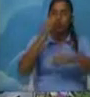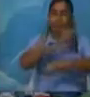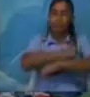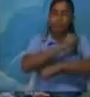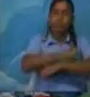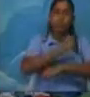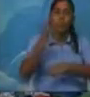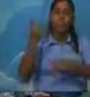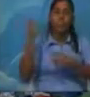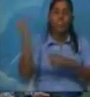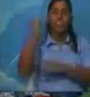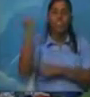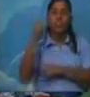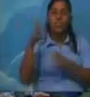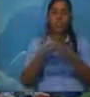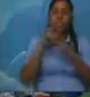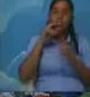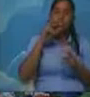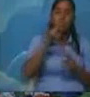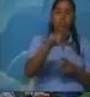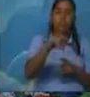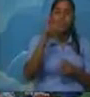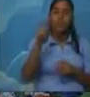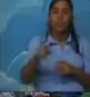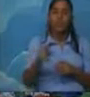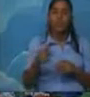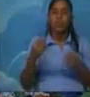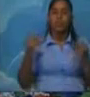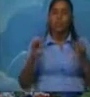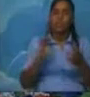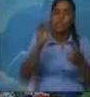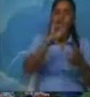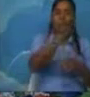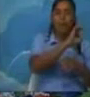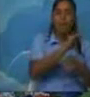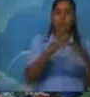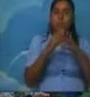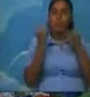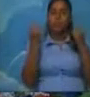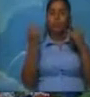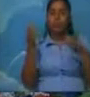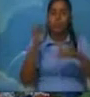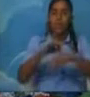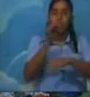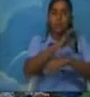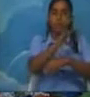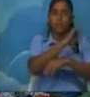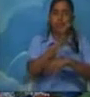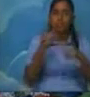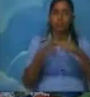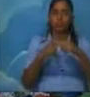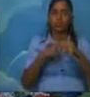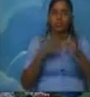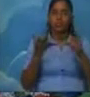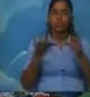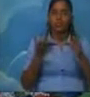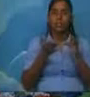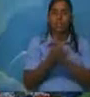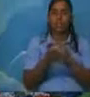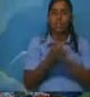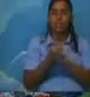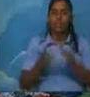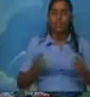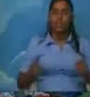serpientes también serpientes también avispas muchas avispas muchas avispas Ah las